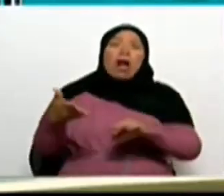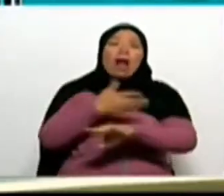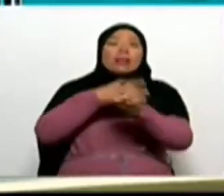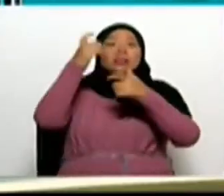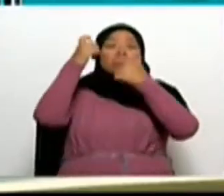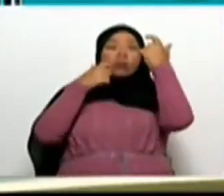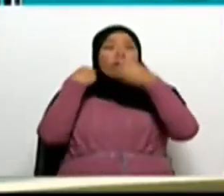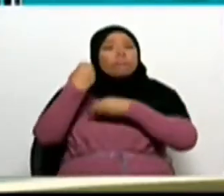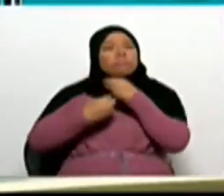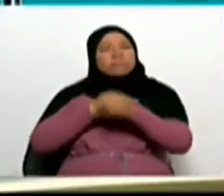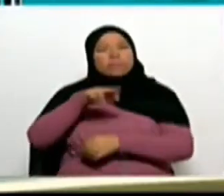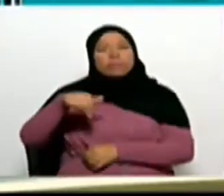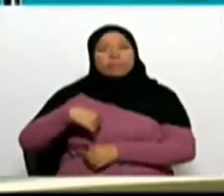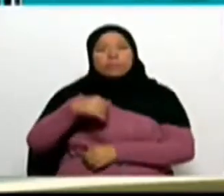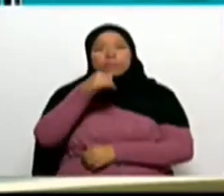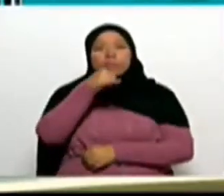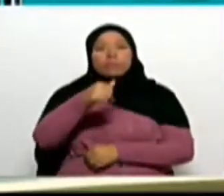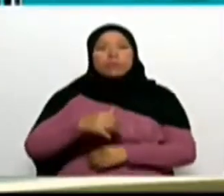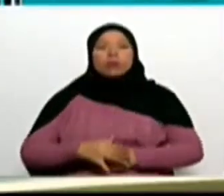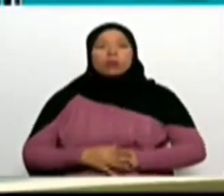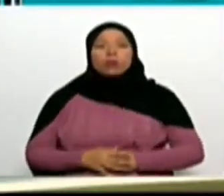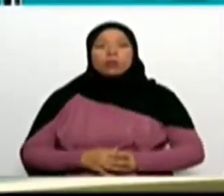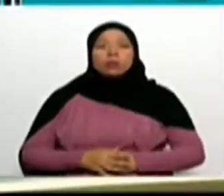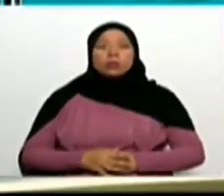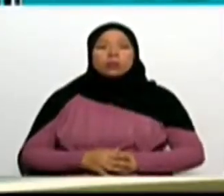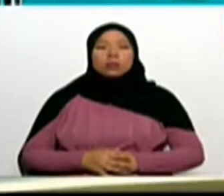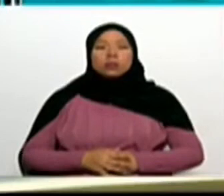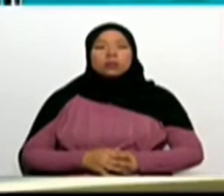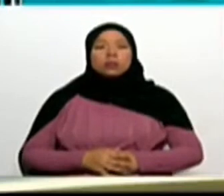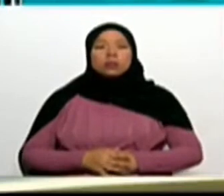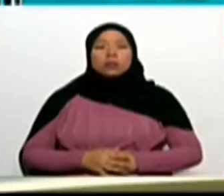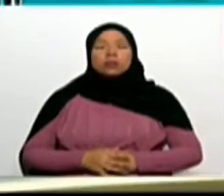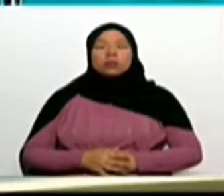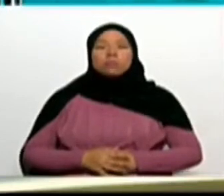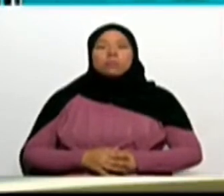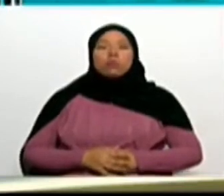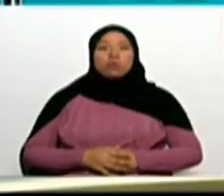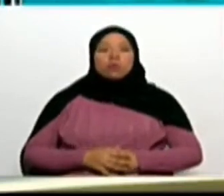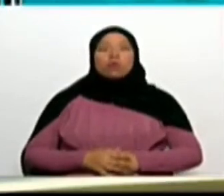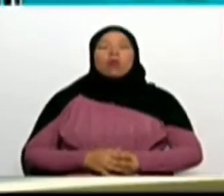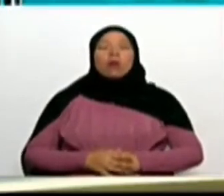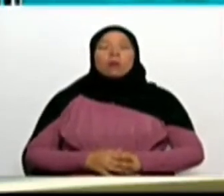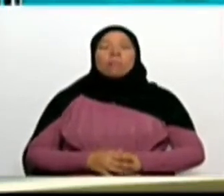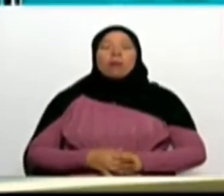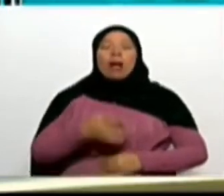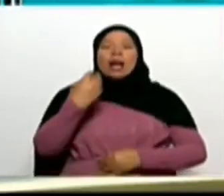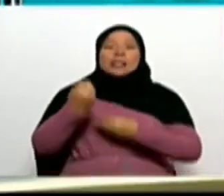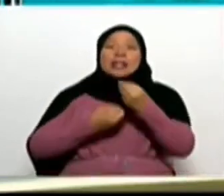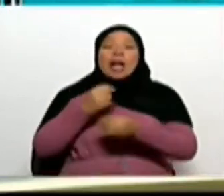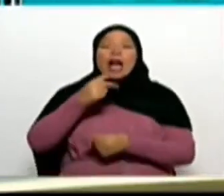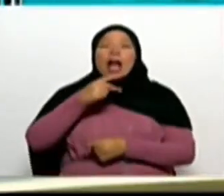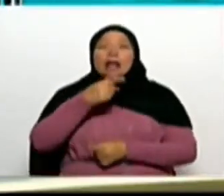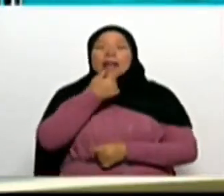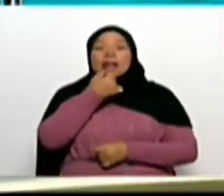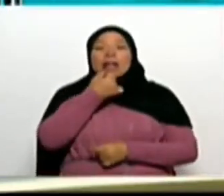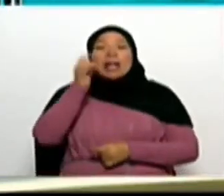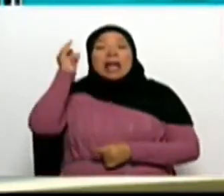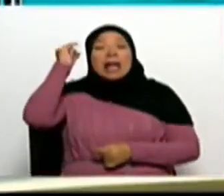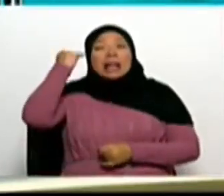se reproducen, es lo que llamaban los viejos filósofos, la reproducción ideológica